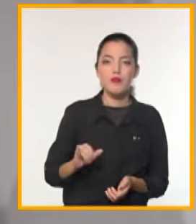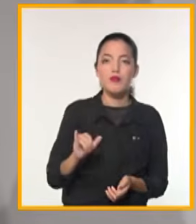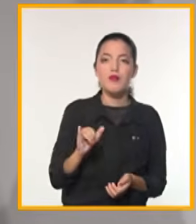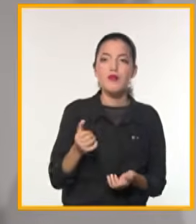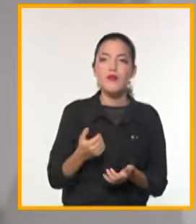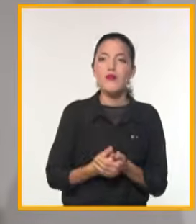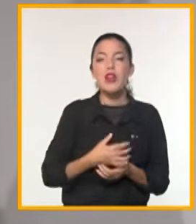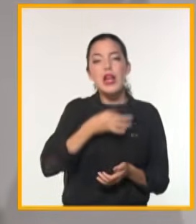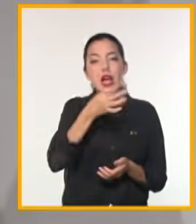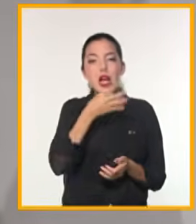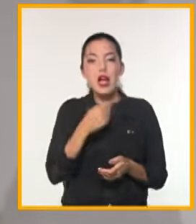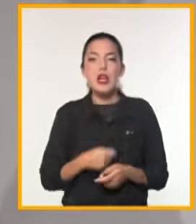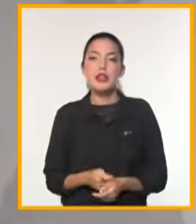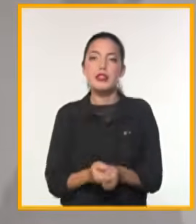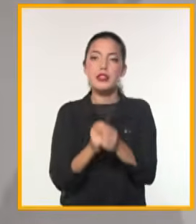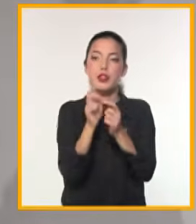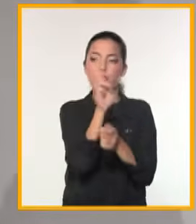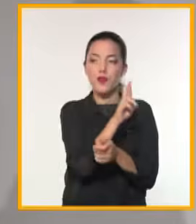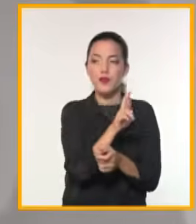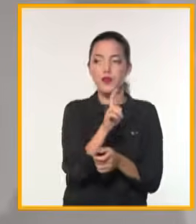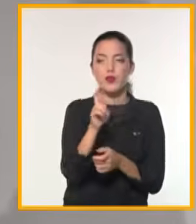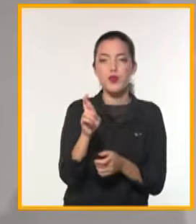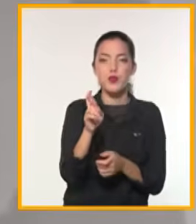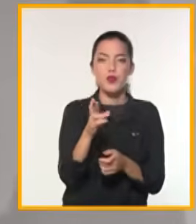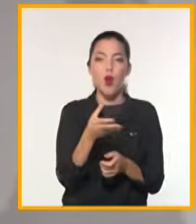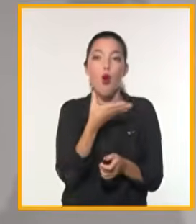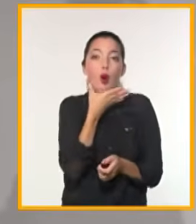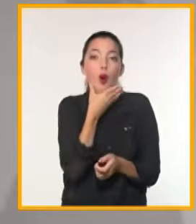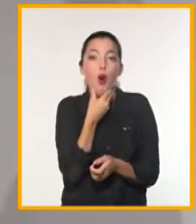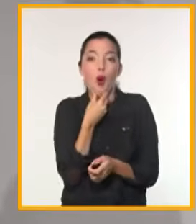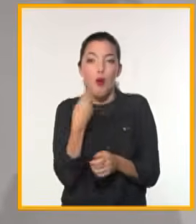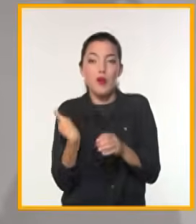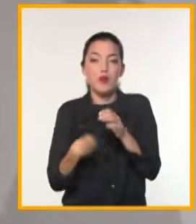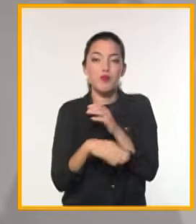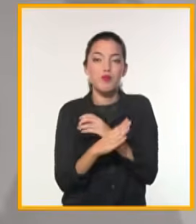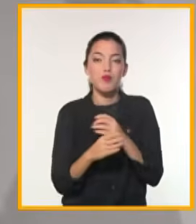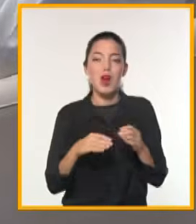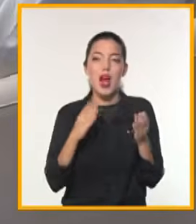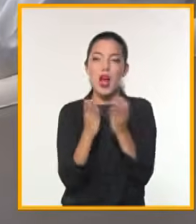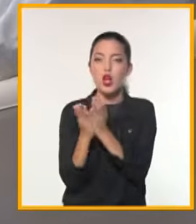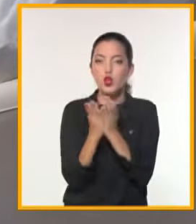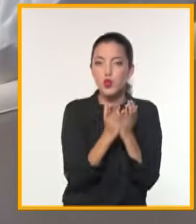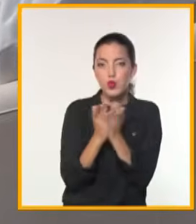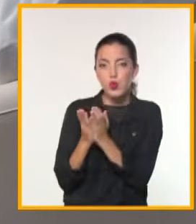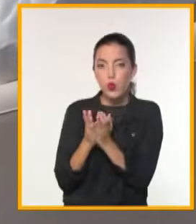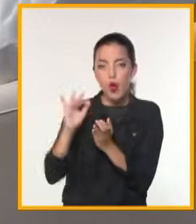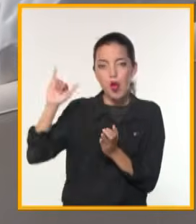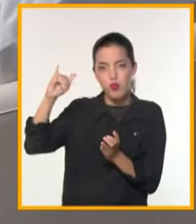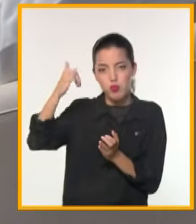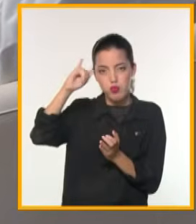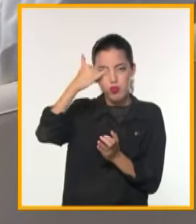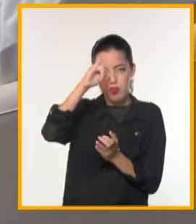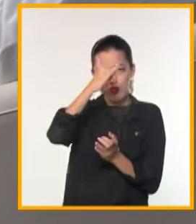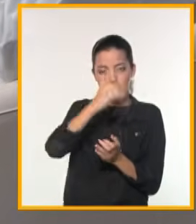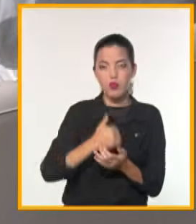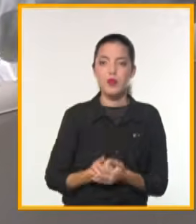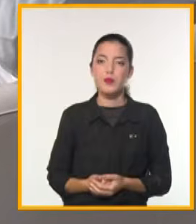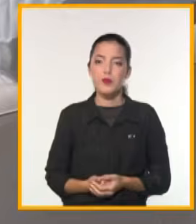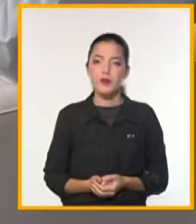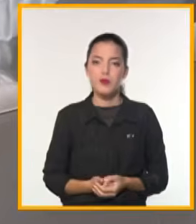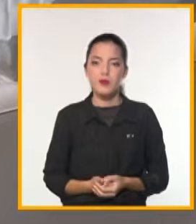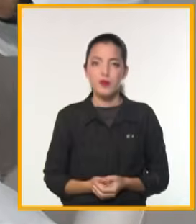al triunfo de la revolución, adolescente, entraron para estudiar aviación. ¿A usted entró o lo empujaron a No, a mí me empujaron.